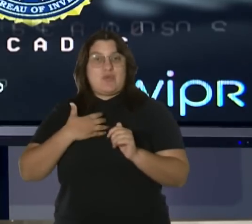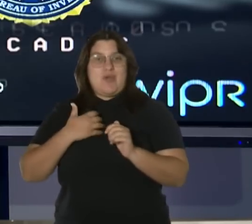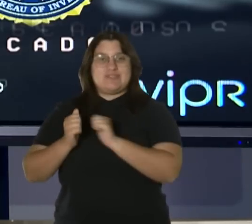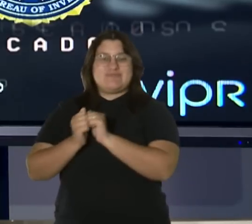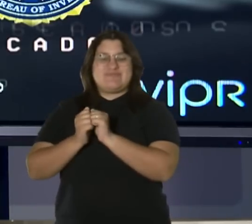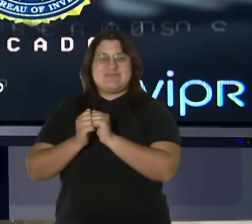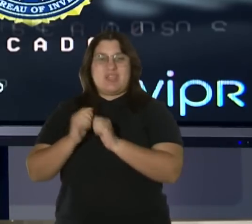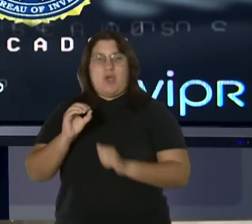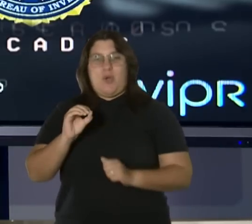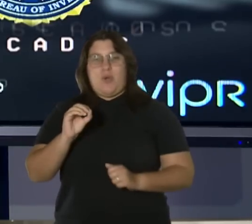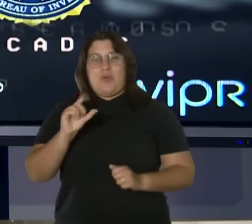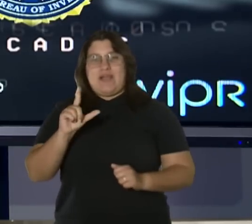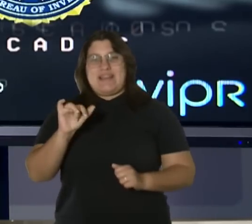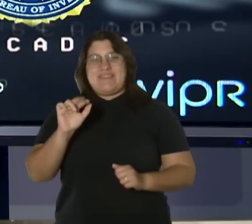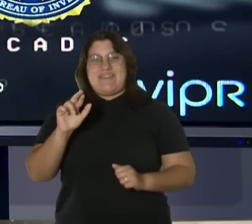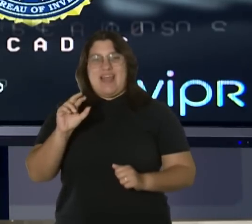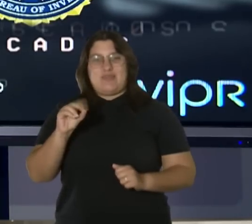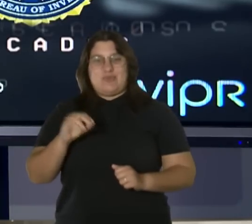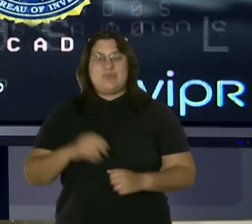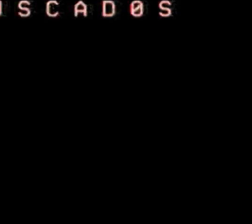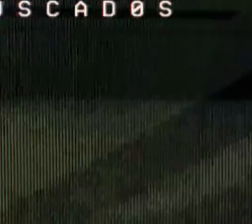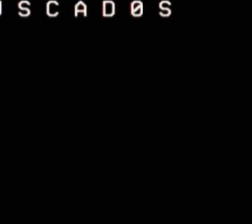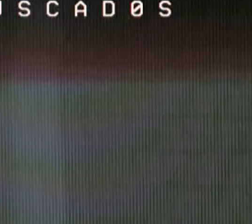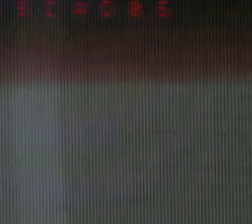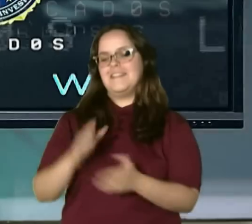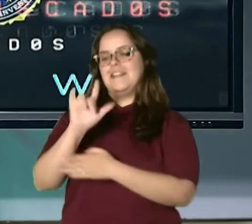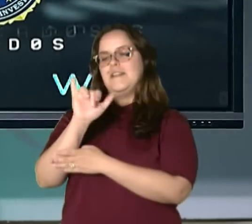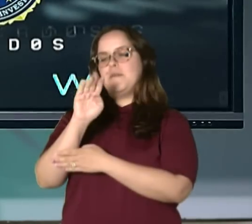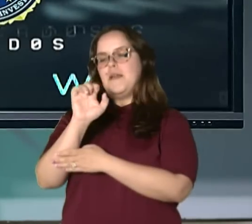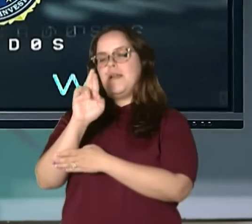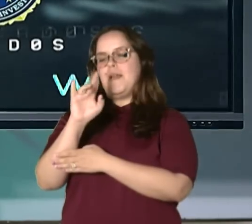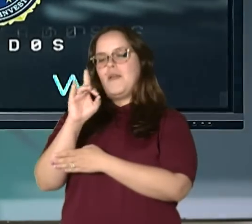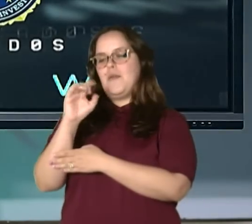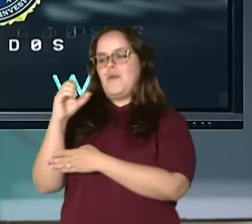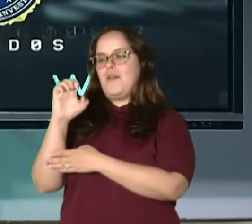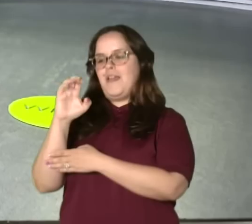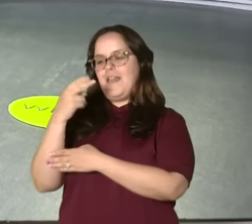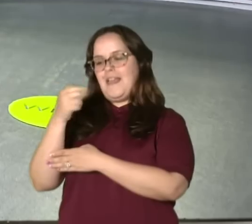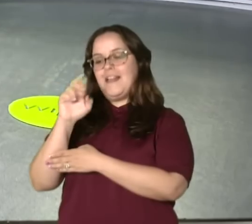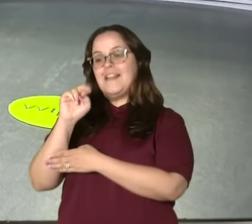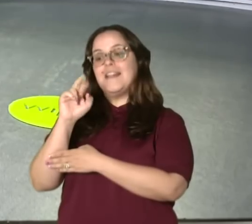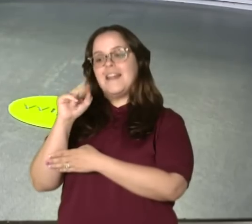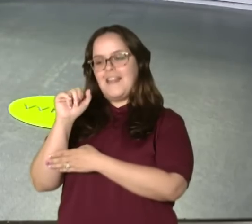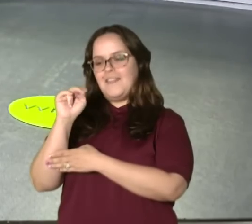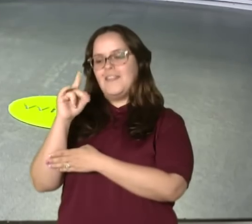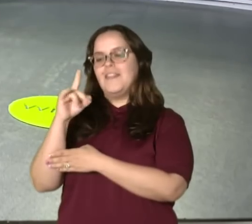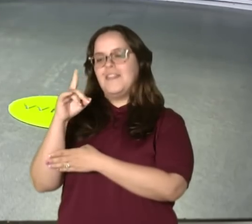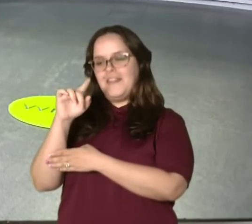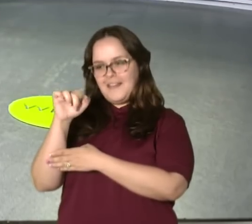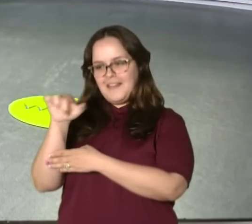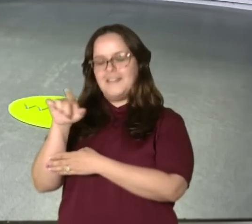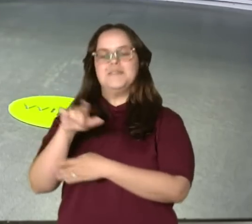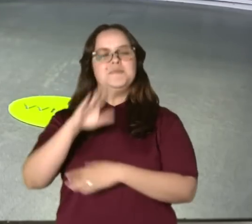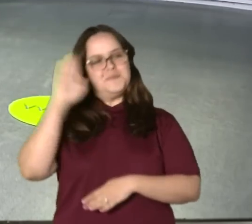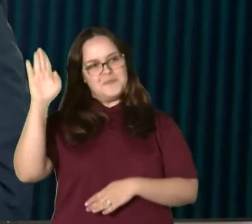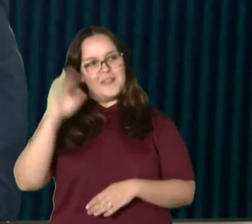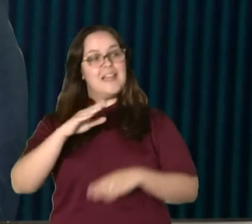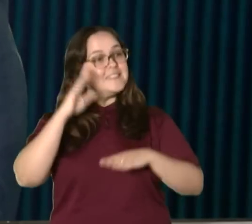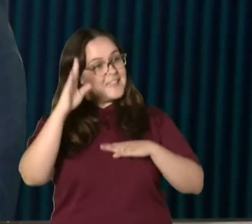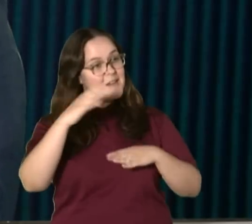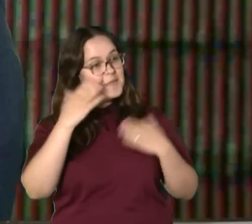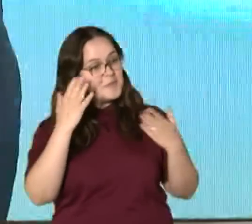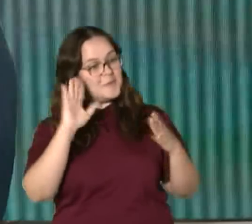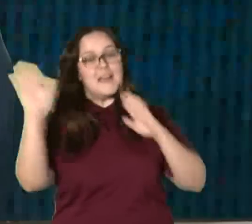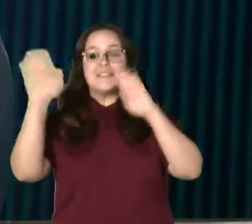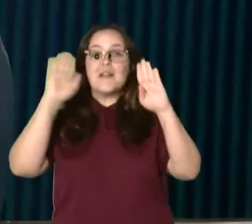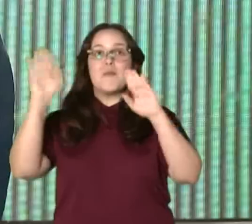olivardo Hernández y una importante información el licenciado saludos saludos Miguel saludos a todos los televidentes las personas que no ven por las redes sociales